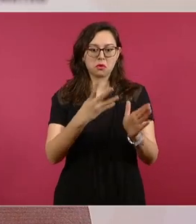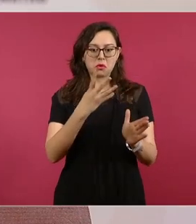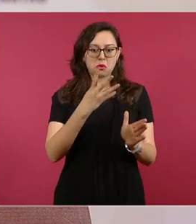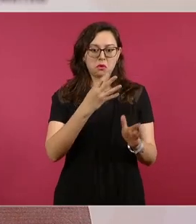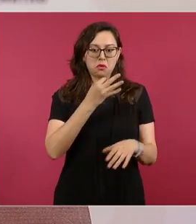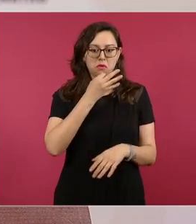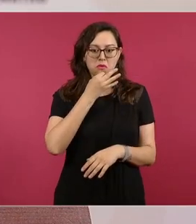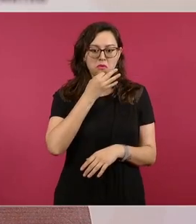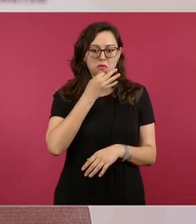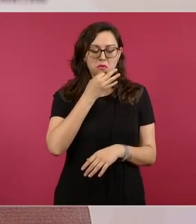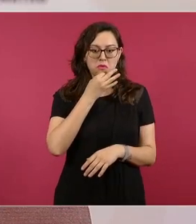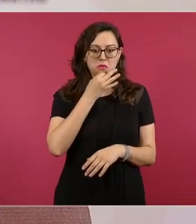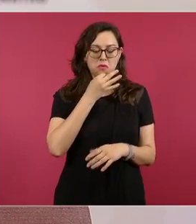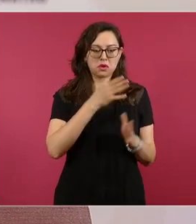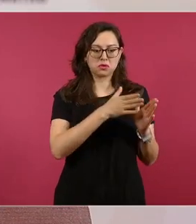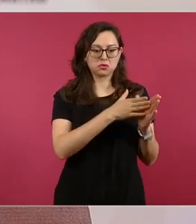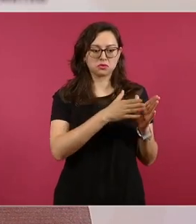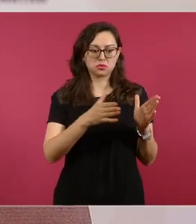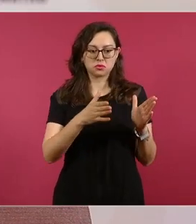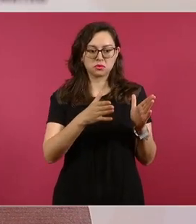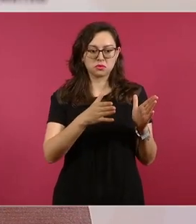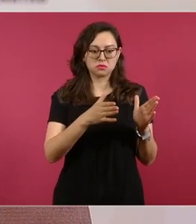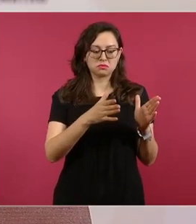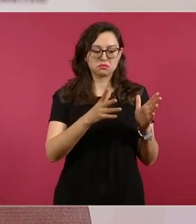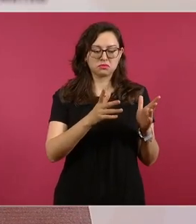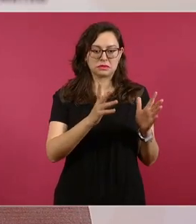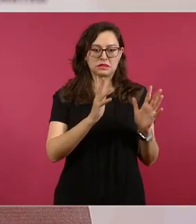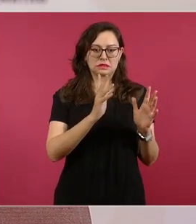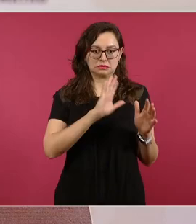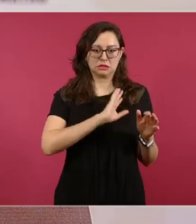traduzca mañana ponemos otro.